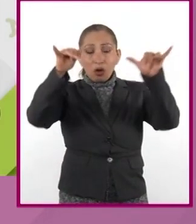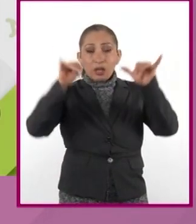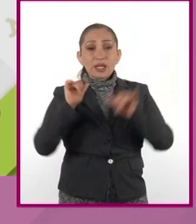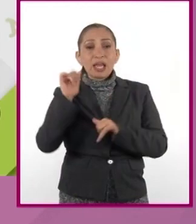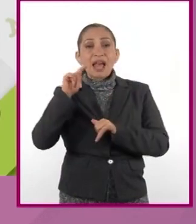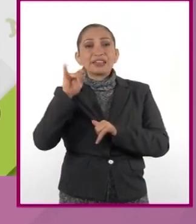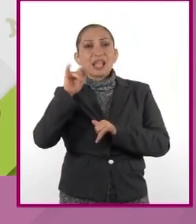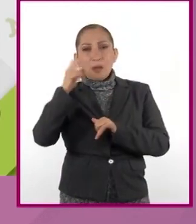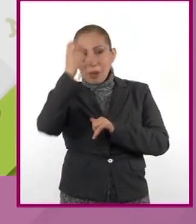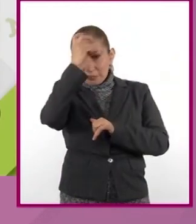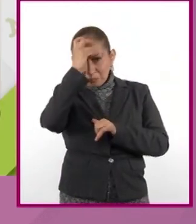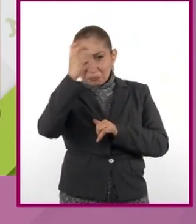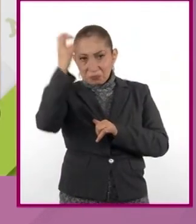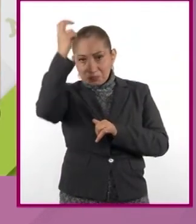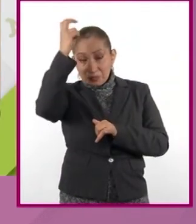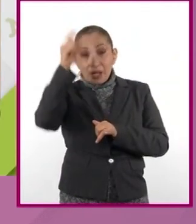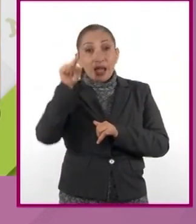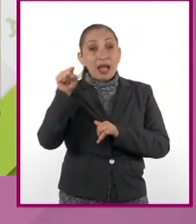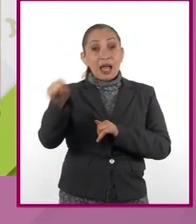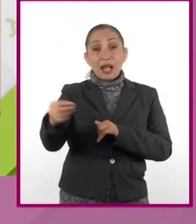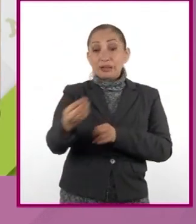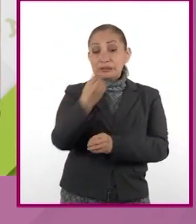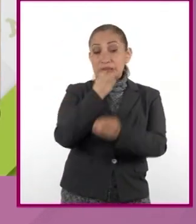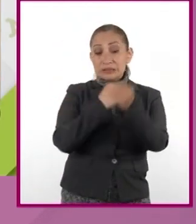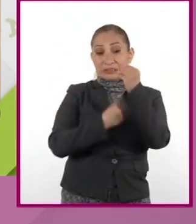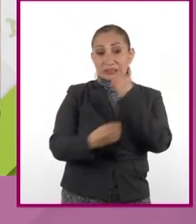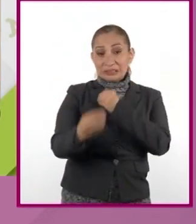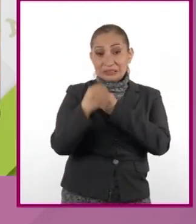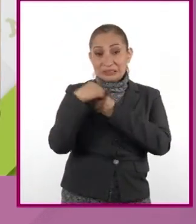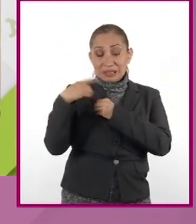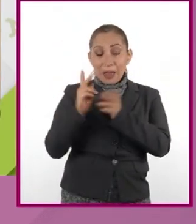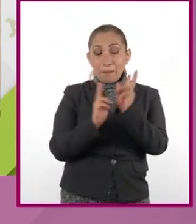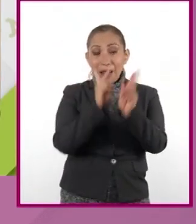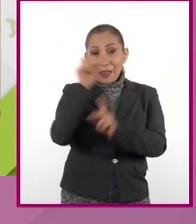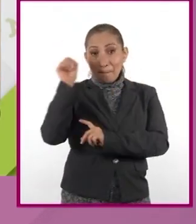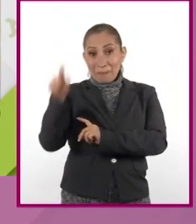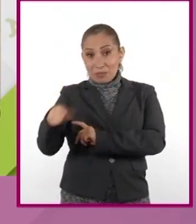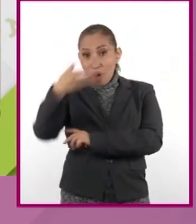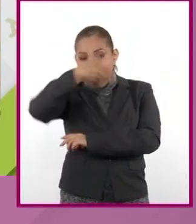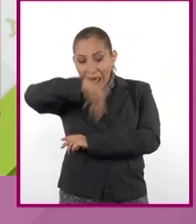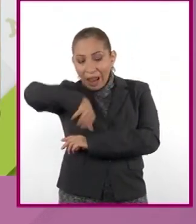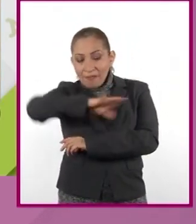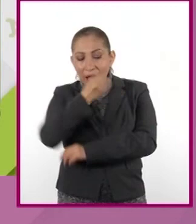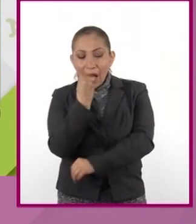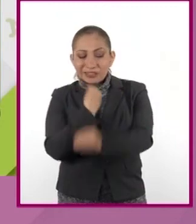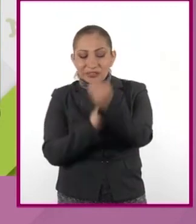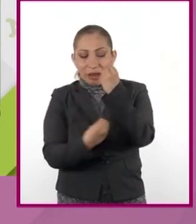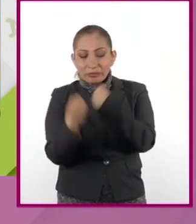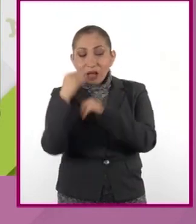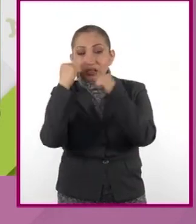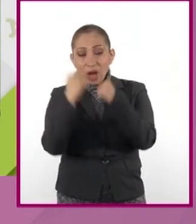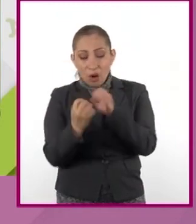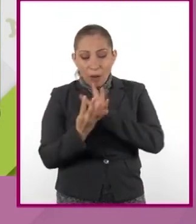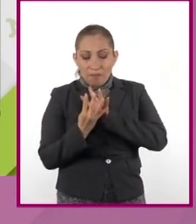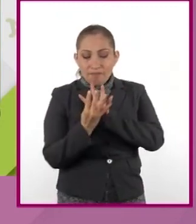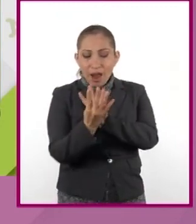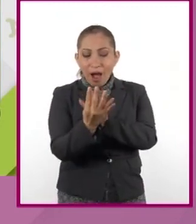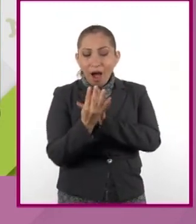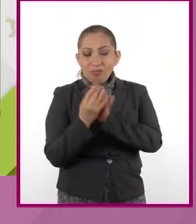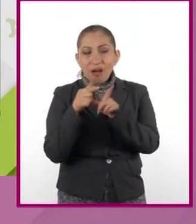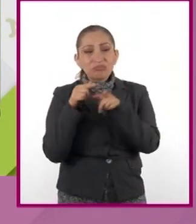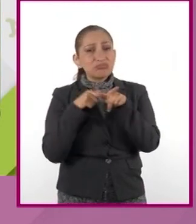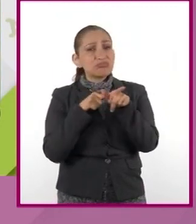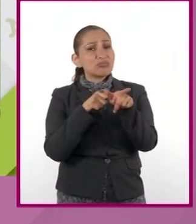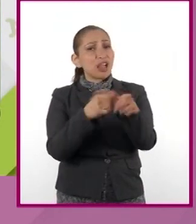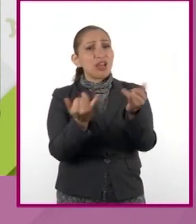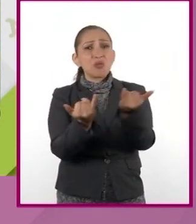antílopes. El consumo de los plantones por parte del elefante aseguran que el pastizal